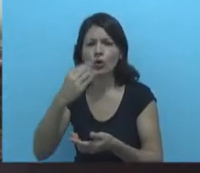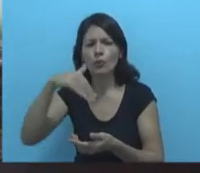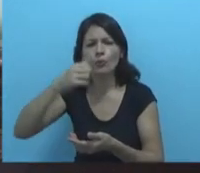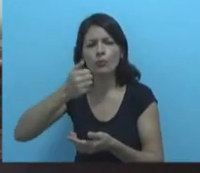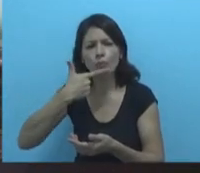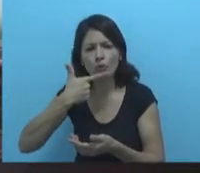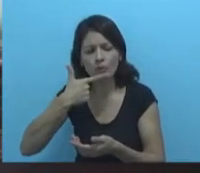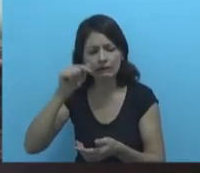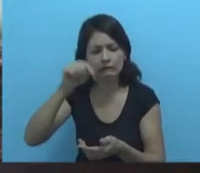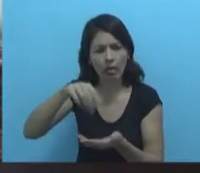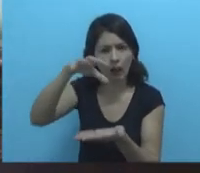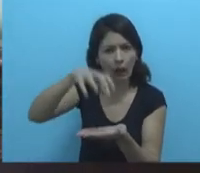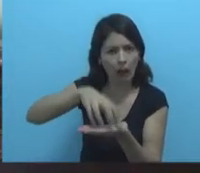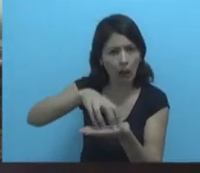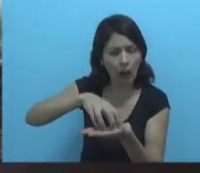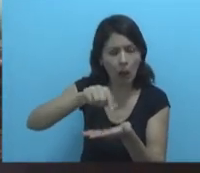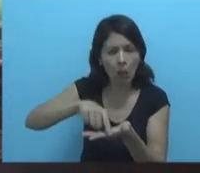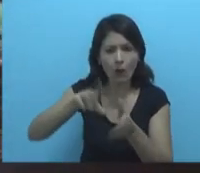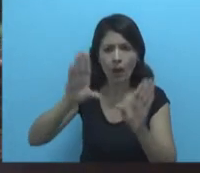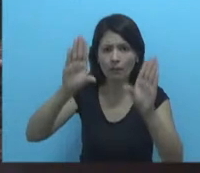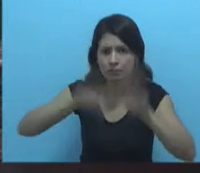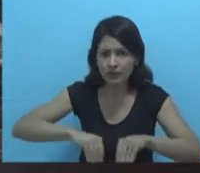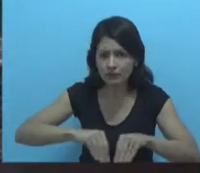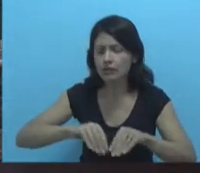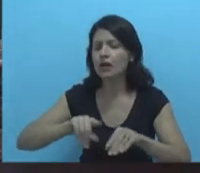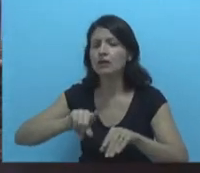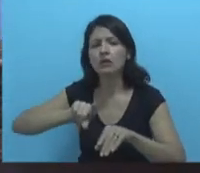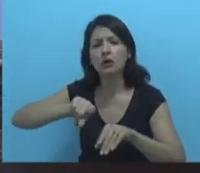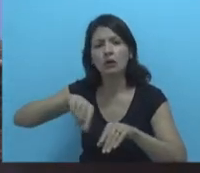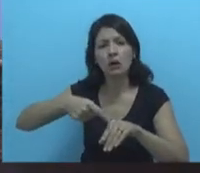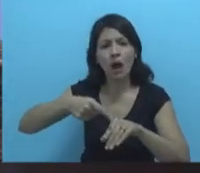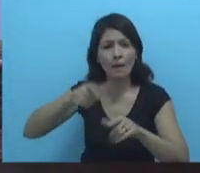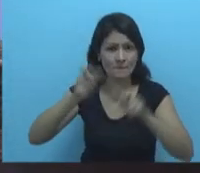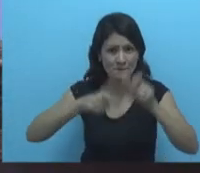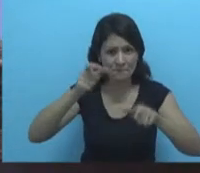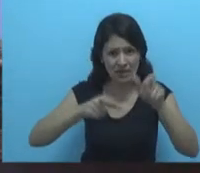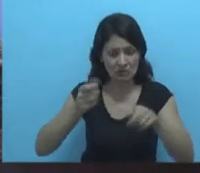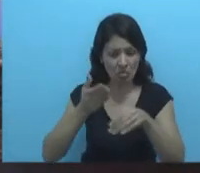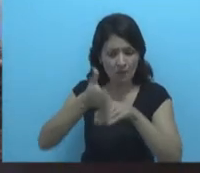su personal fue trasladado a un destacamento de la ciudad de Villa Constitución.